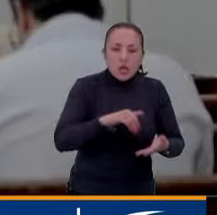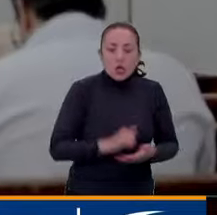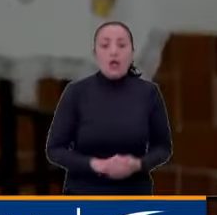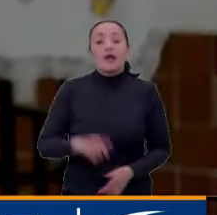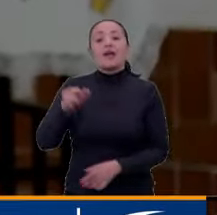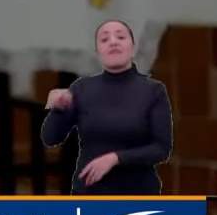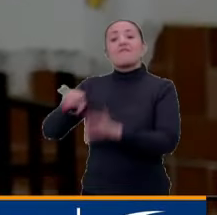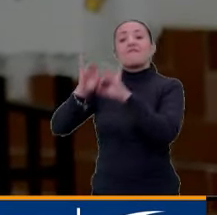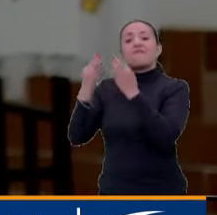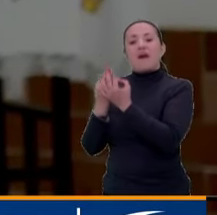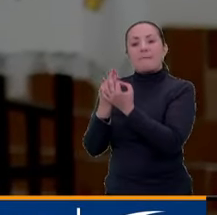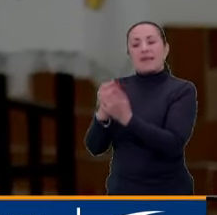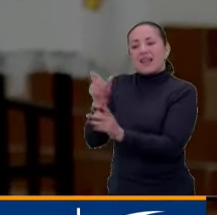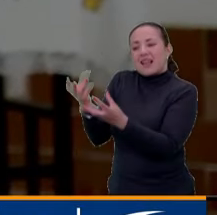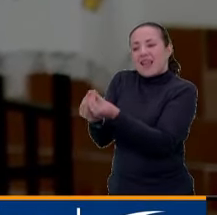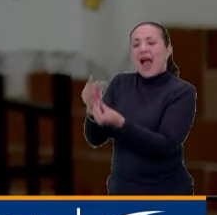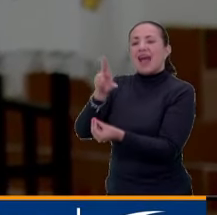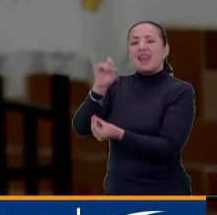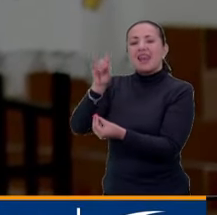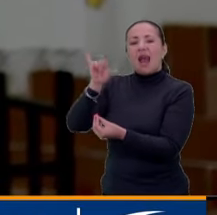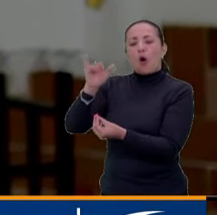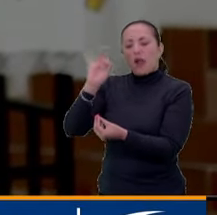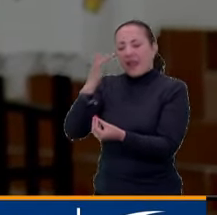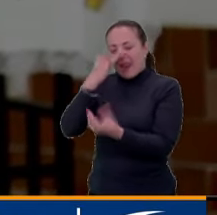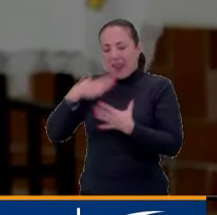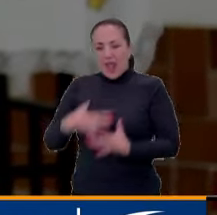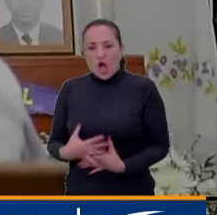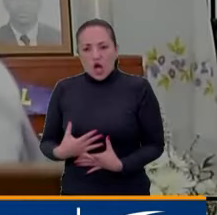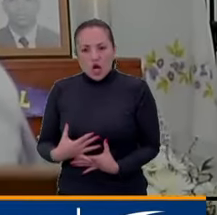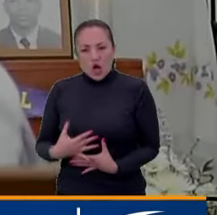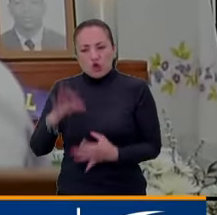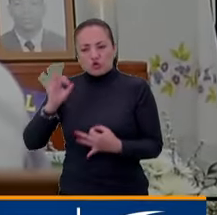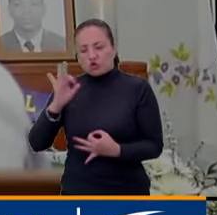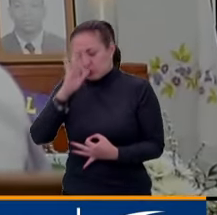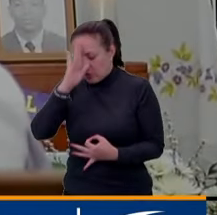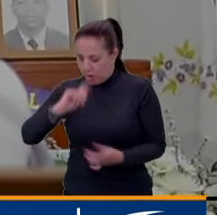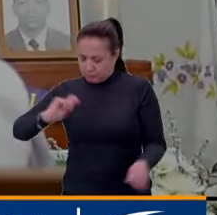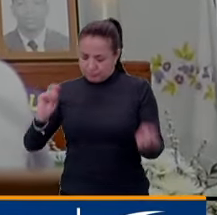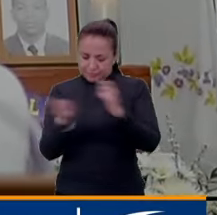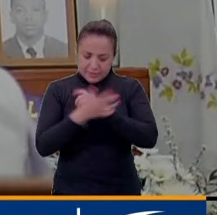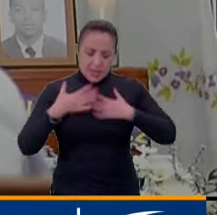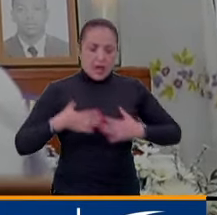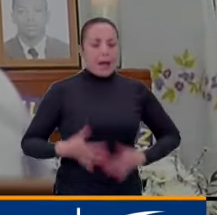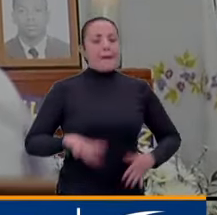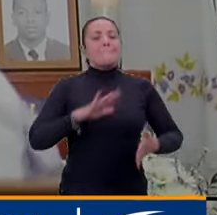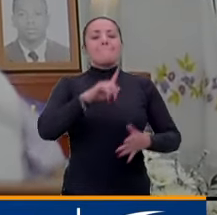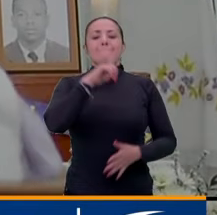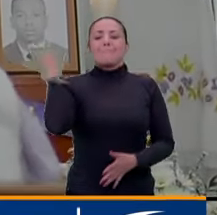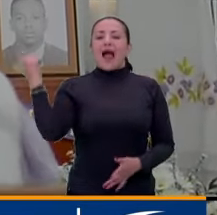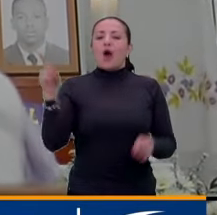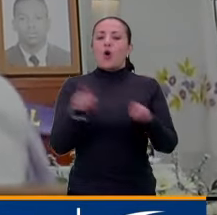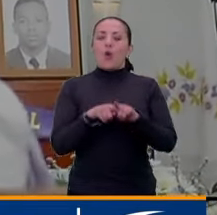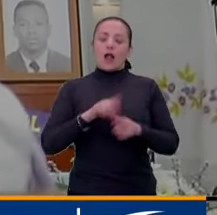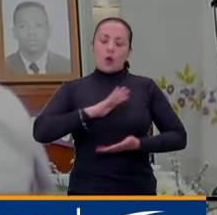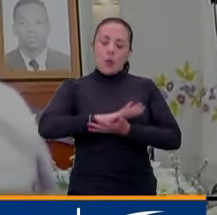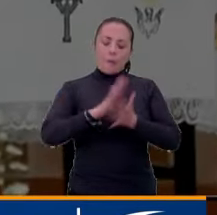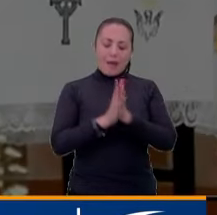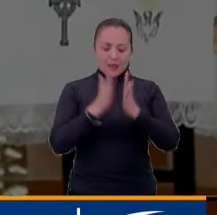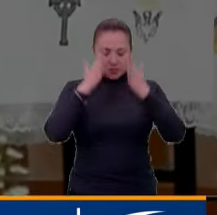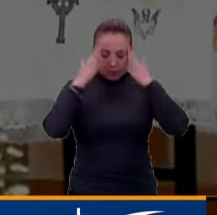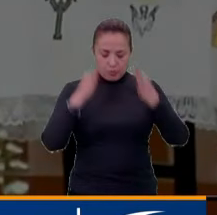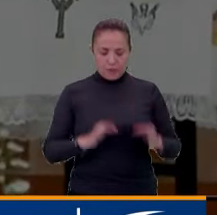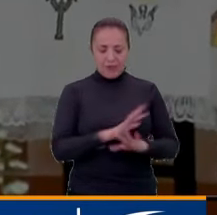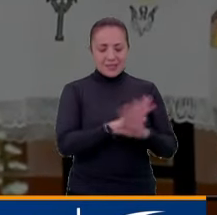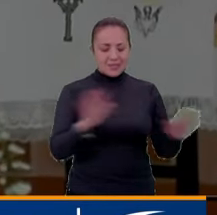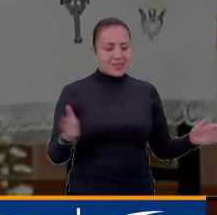Raúl Jiménez ya no se vistió de negro su ropa hoy era blanca como símbolo de paz y tranquilidad al poder enterrar dignamente a su familiar